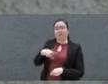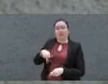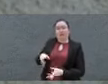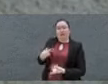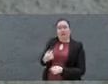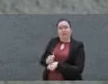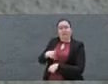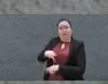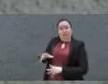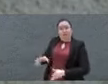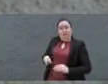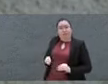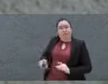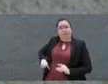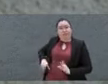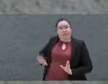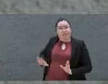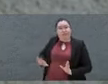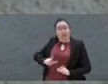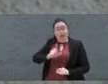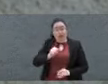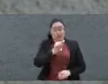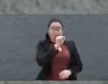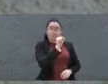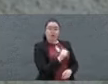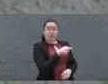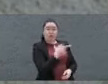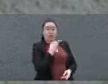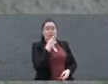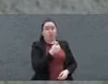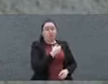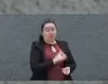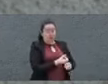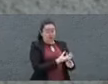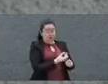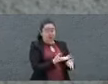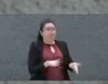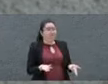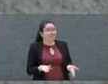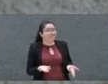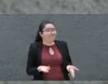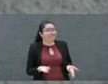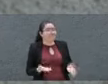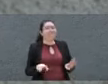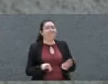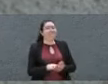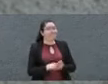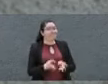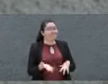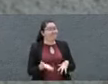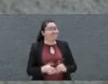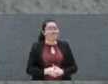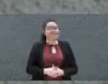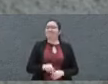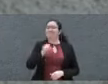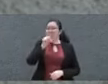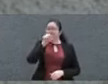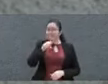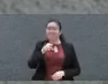estados del sur pues no recibieran lo que es una distribución correcta. Entonces, eso está establecido